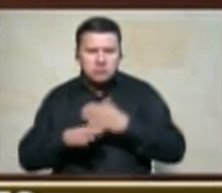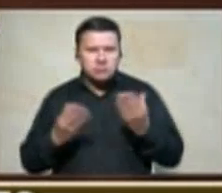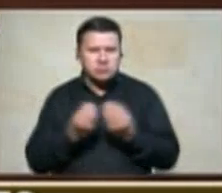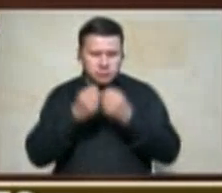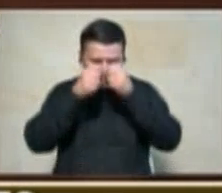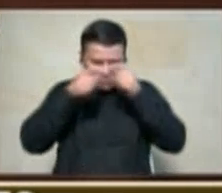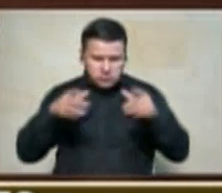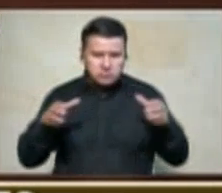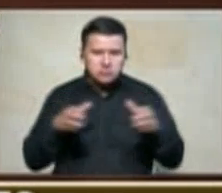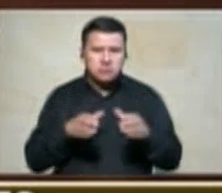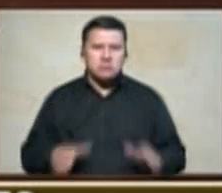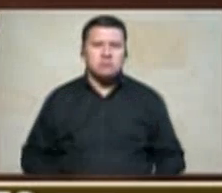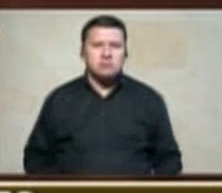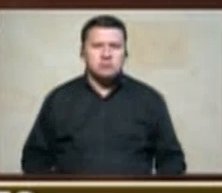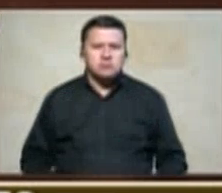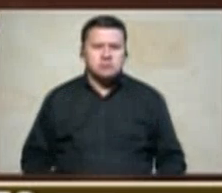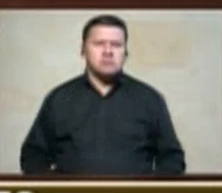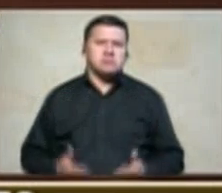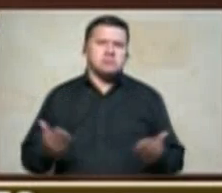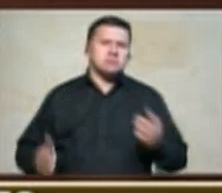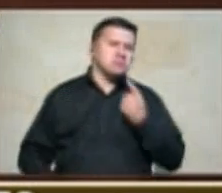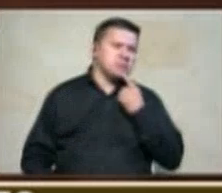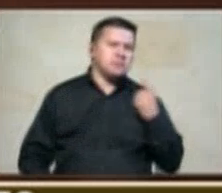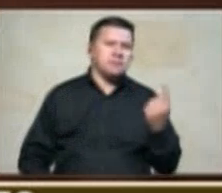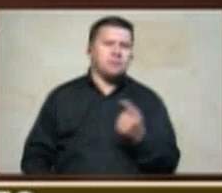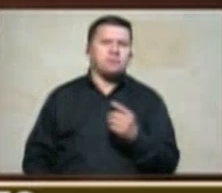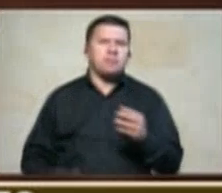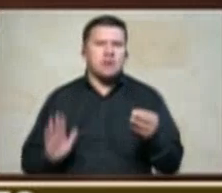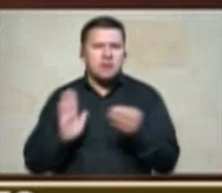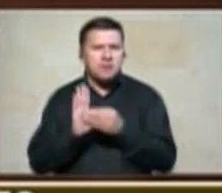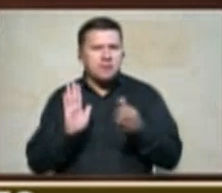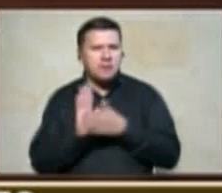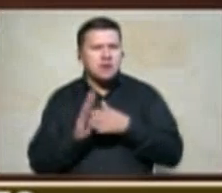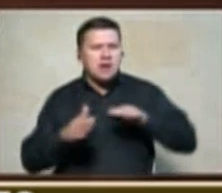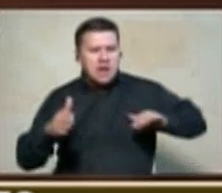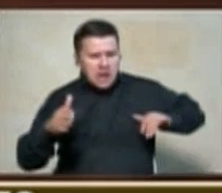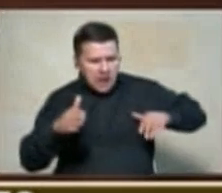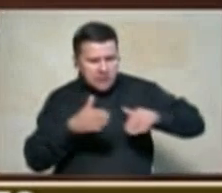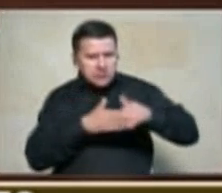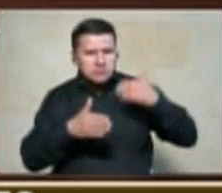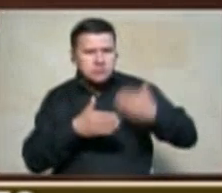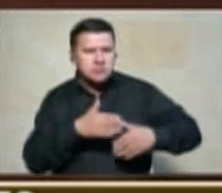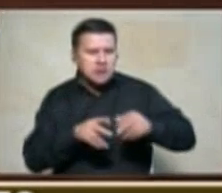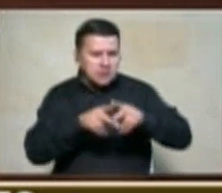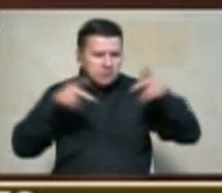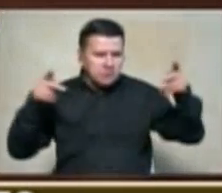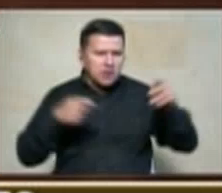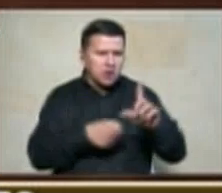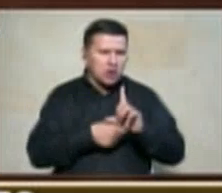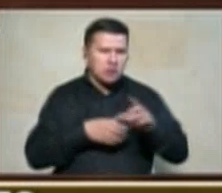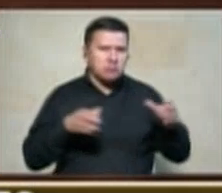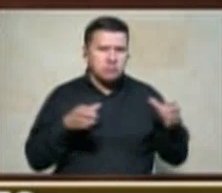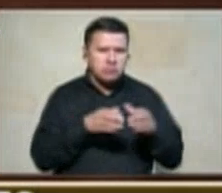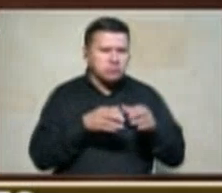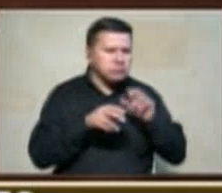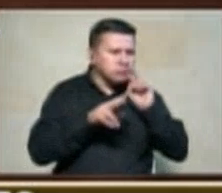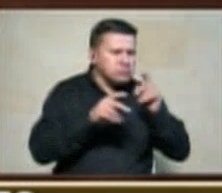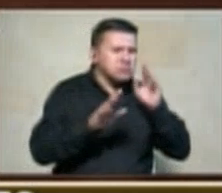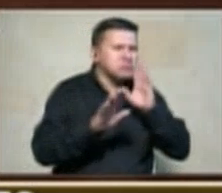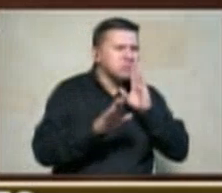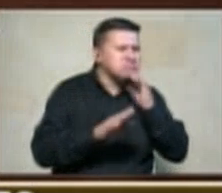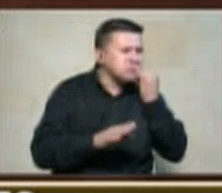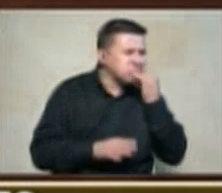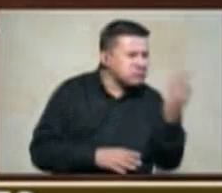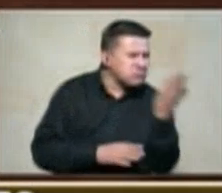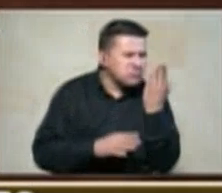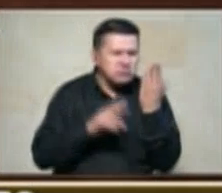instrumentos públicos. Luego nos vamos y nos metemos en los archivos hasta de los periódicos locales para mirar qué